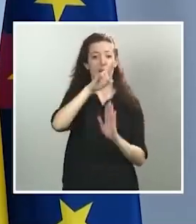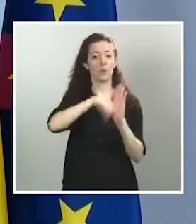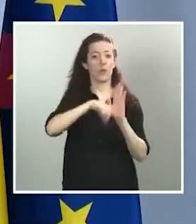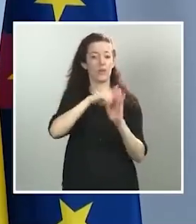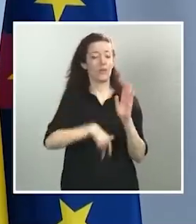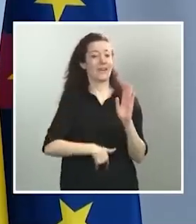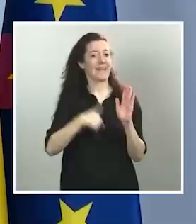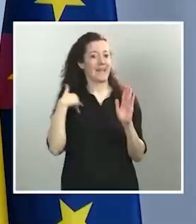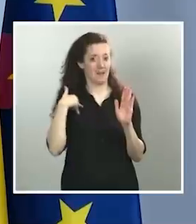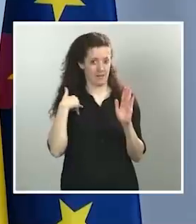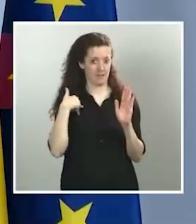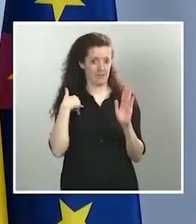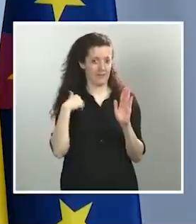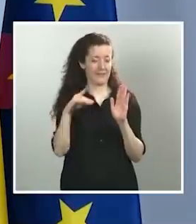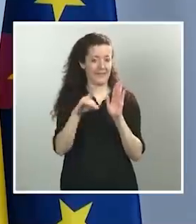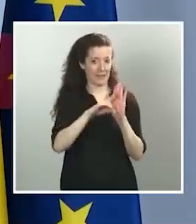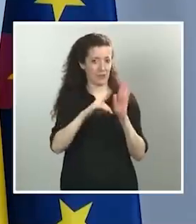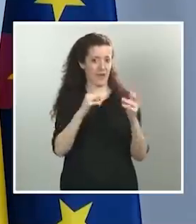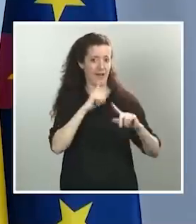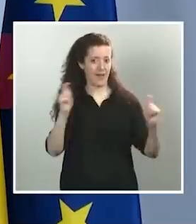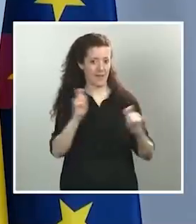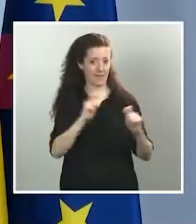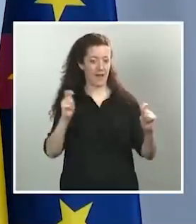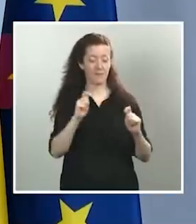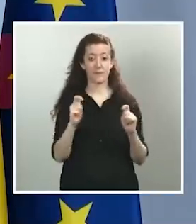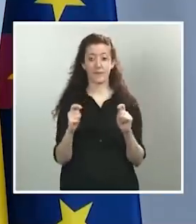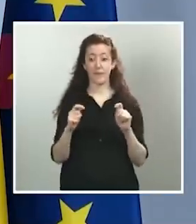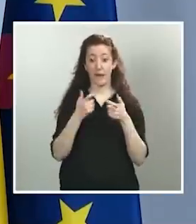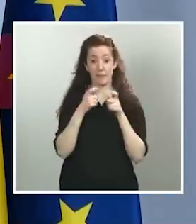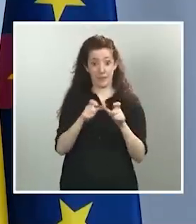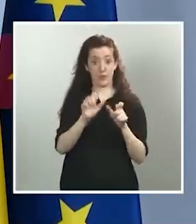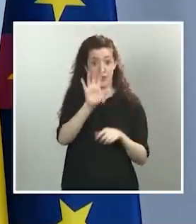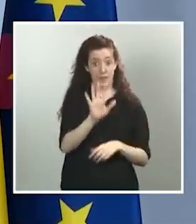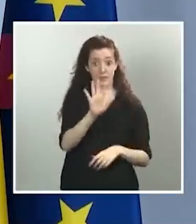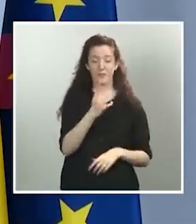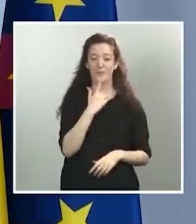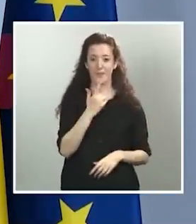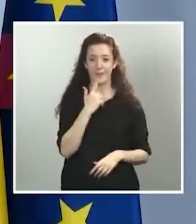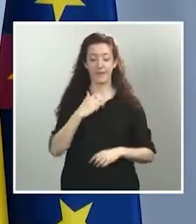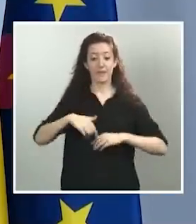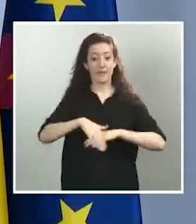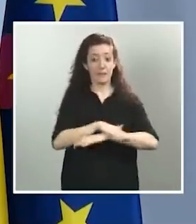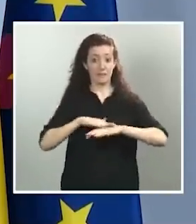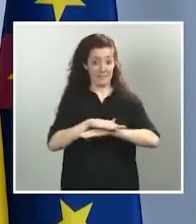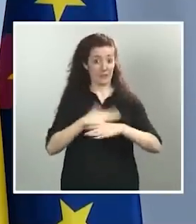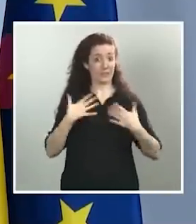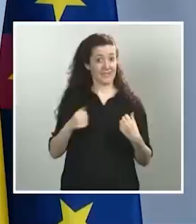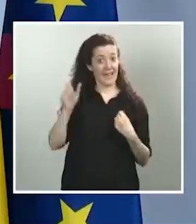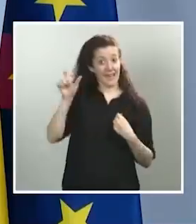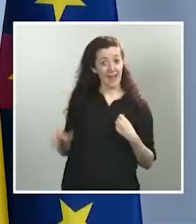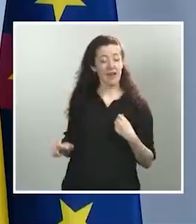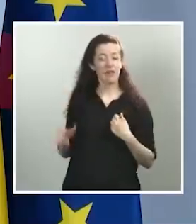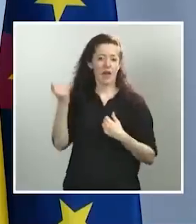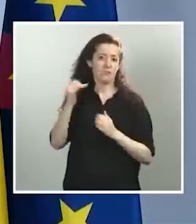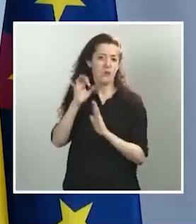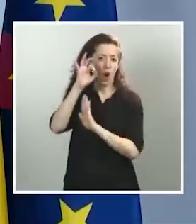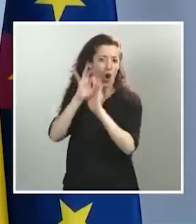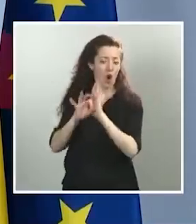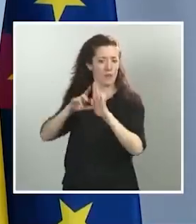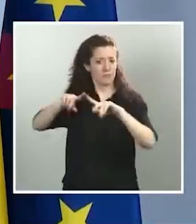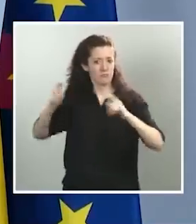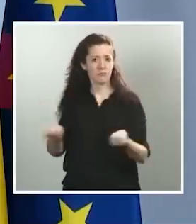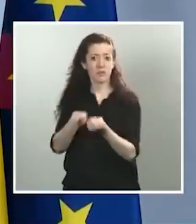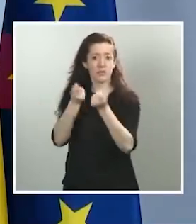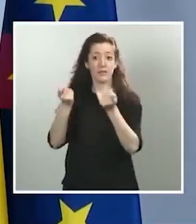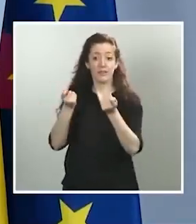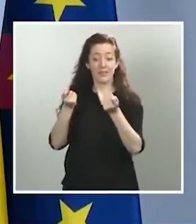una decisión que le corresponde al ministro de Sanidad? Pues lo único que pretende es lo que hizo